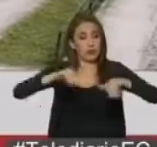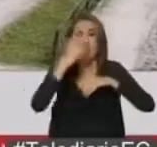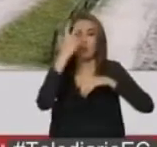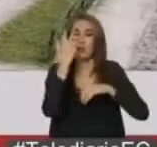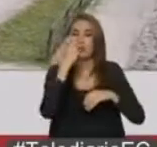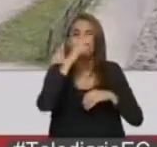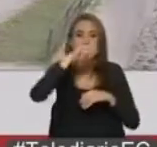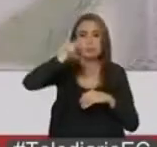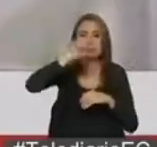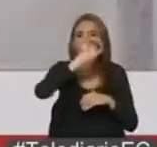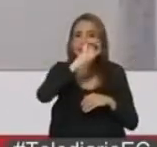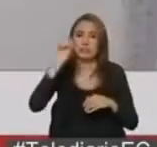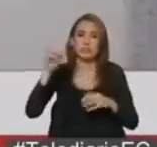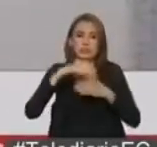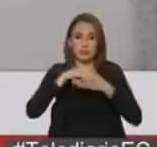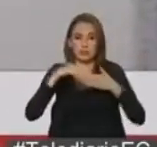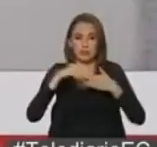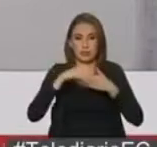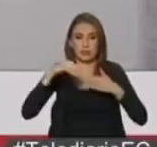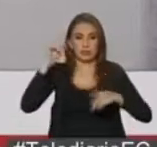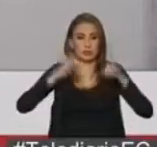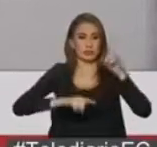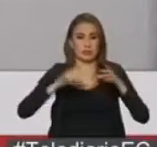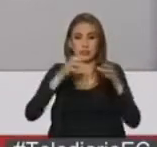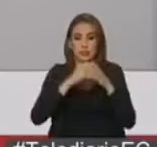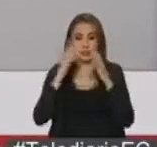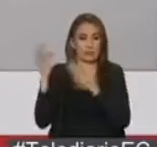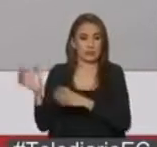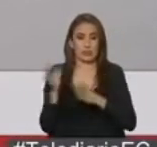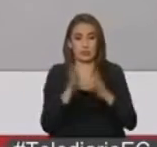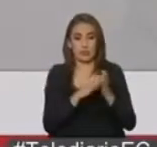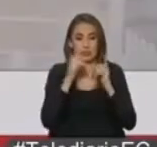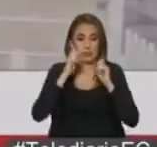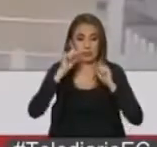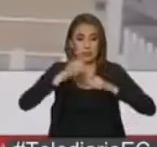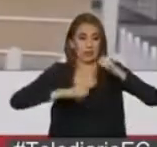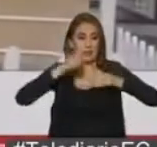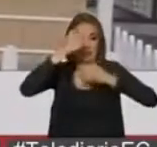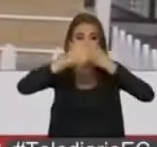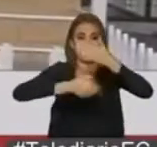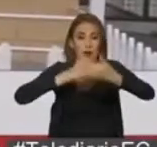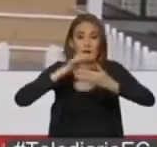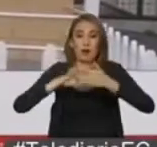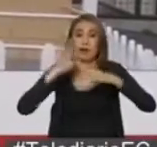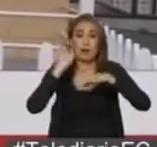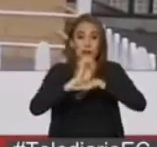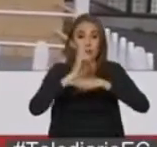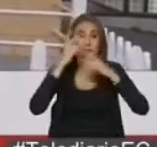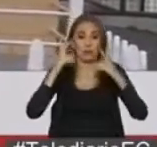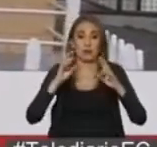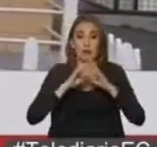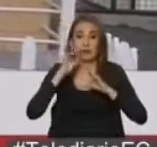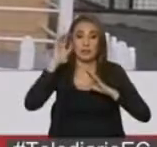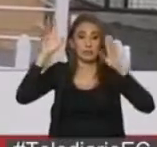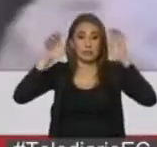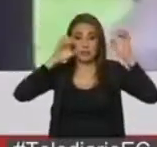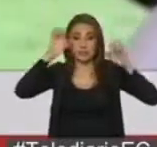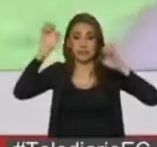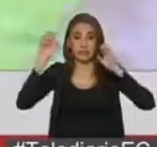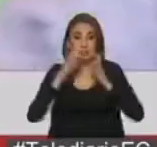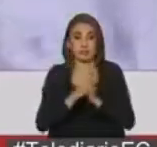de dólares para la ejecución de estos proyectos de vivienda con la cooperación de las empresas públicas Ecuador Estratégico y Casa para